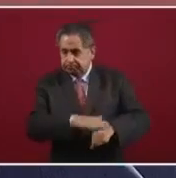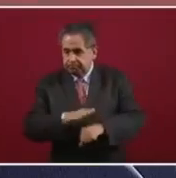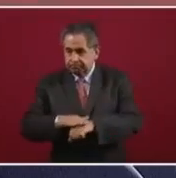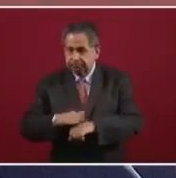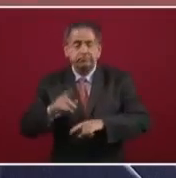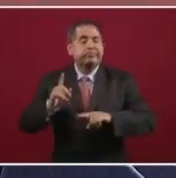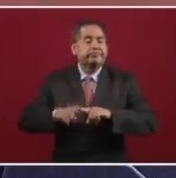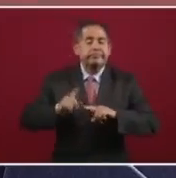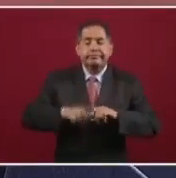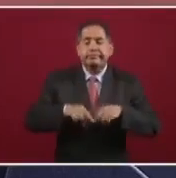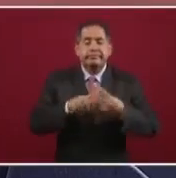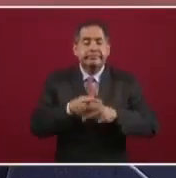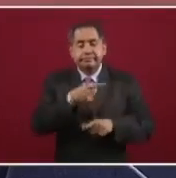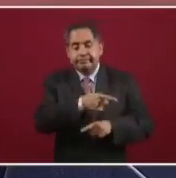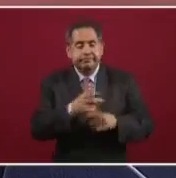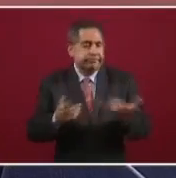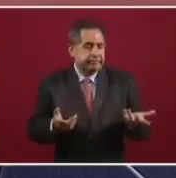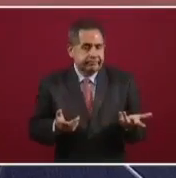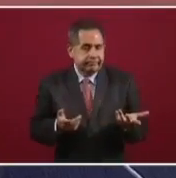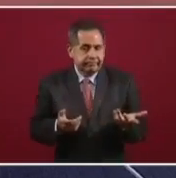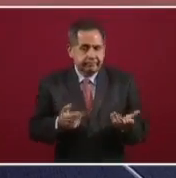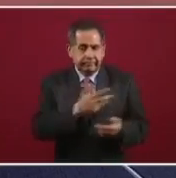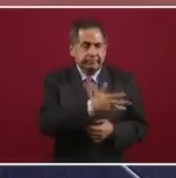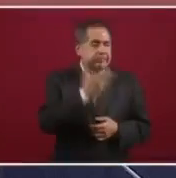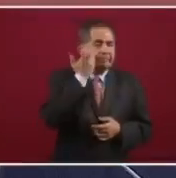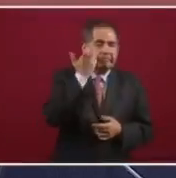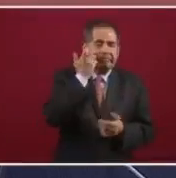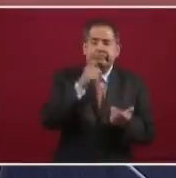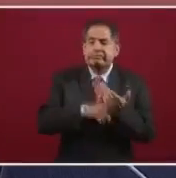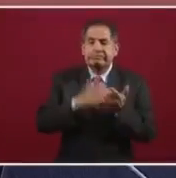a quienes tienen intereses creados